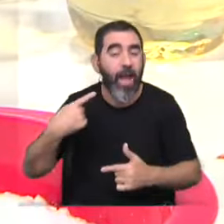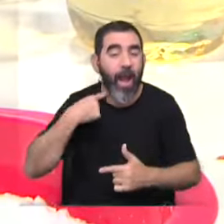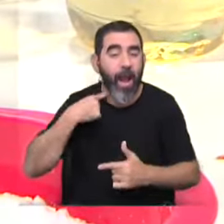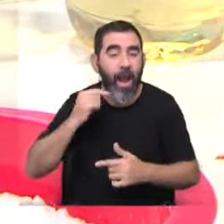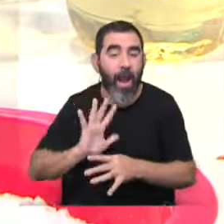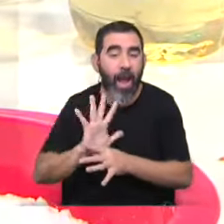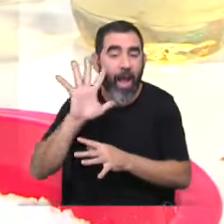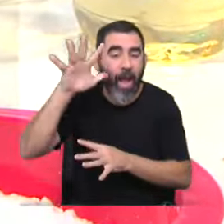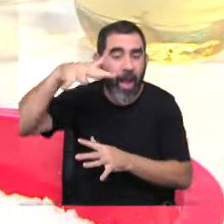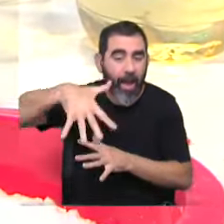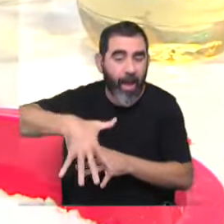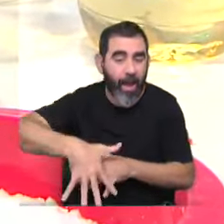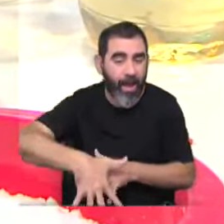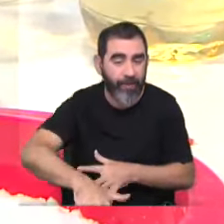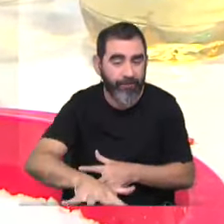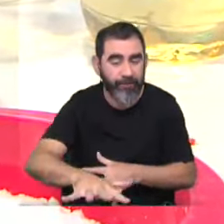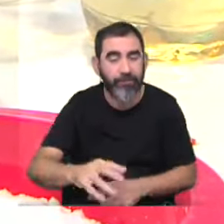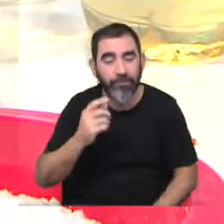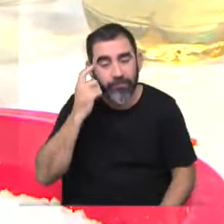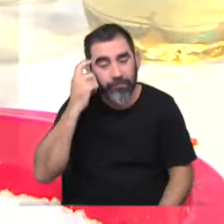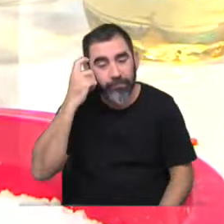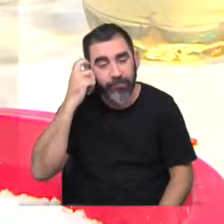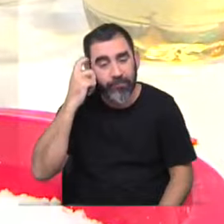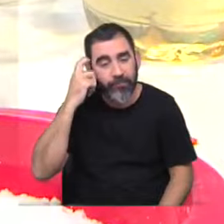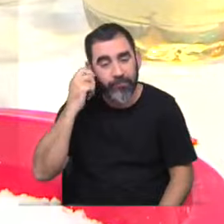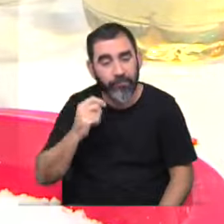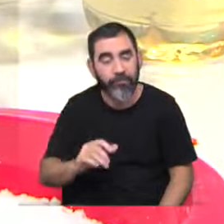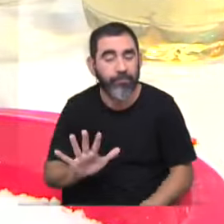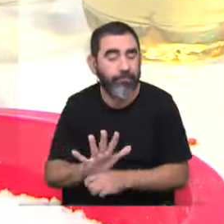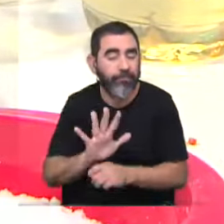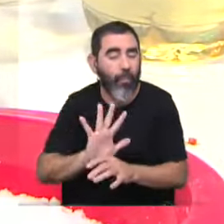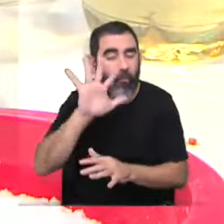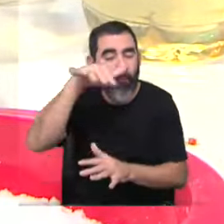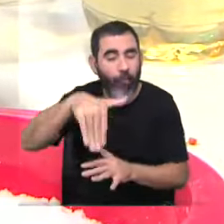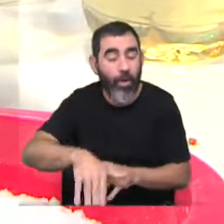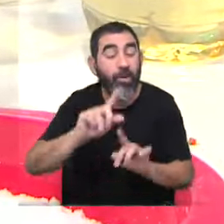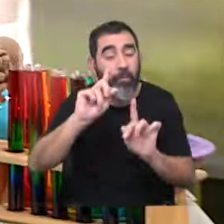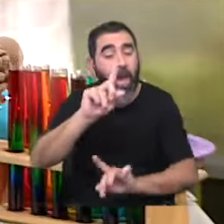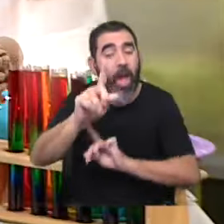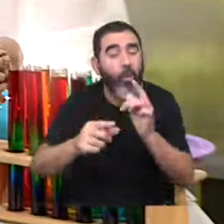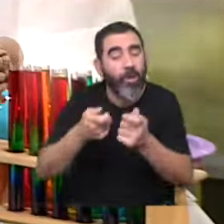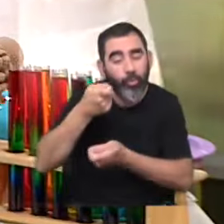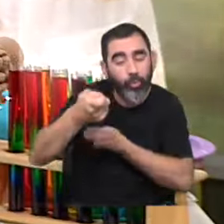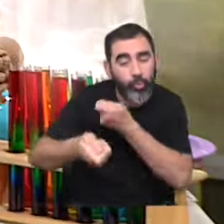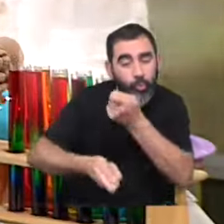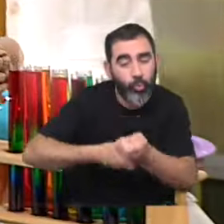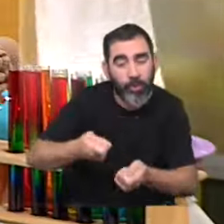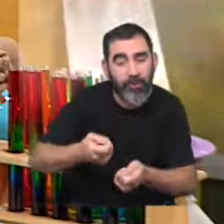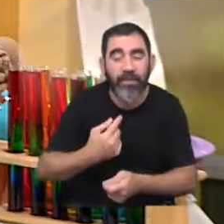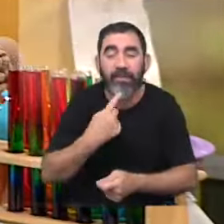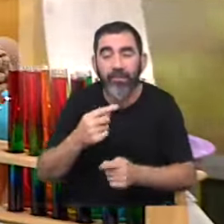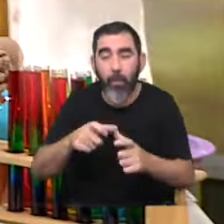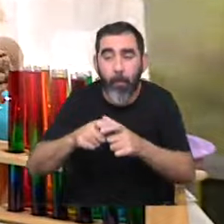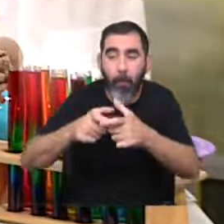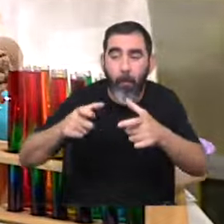y genera esta explosión, esta erupción símil volcán. Y también vieron que usamos algunas otras sustancias que ayudan a